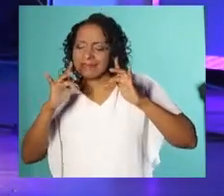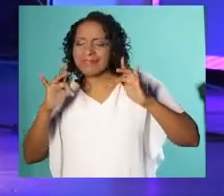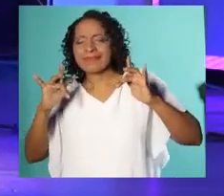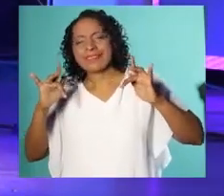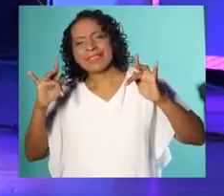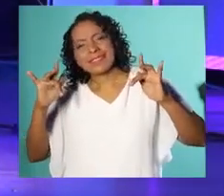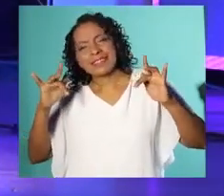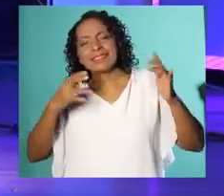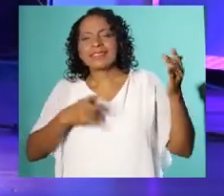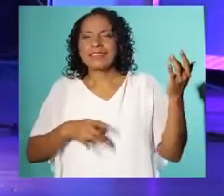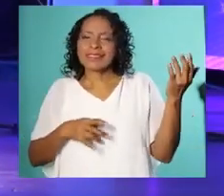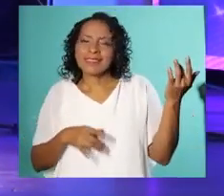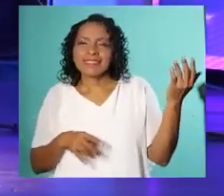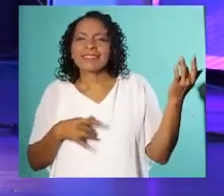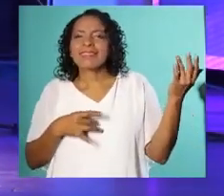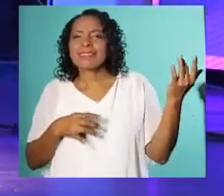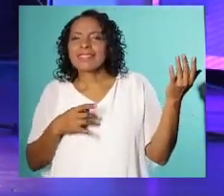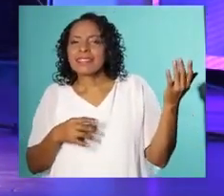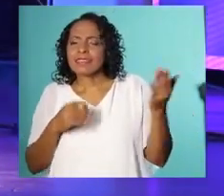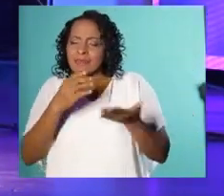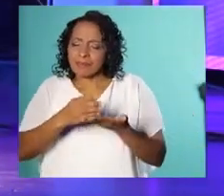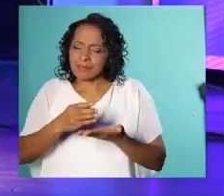una botella sin vino.